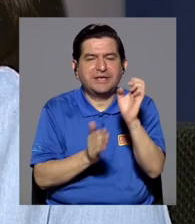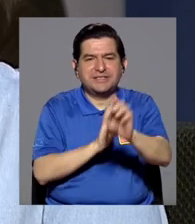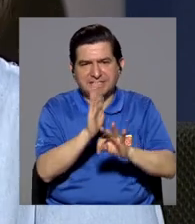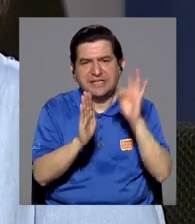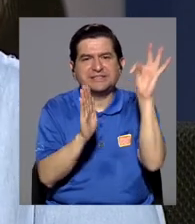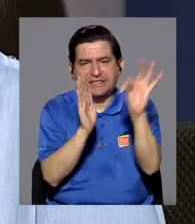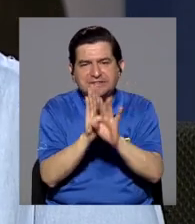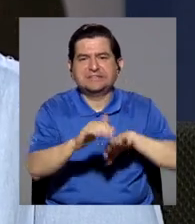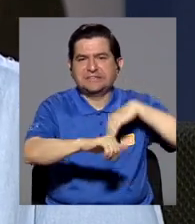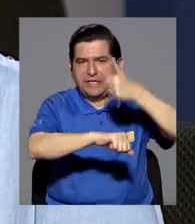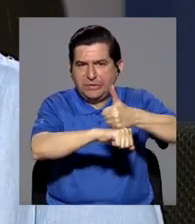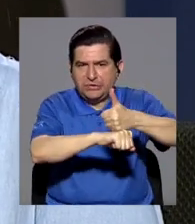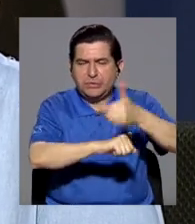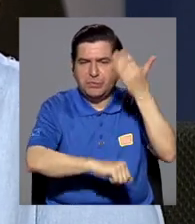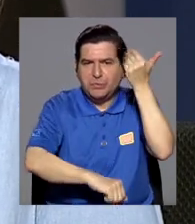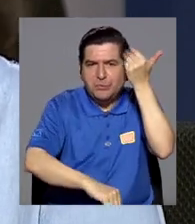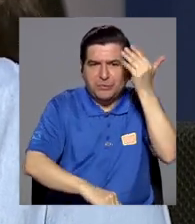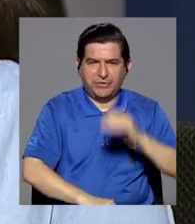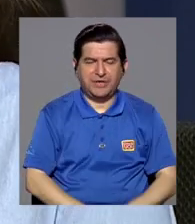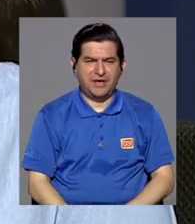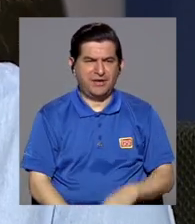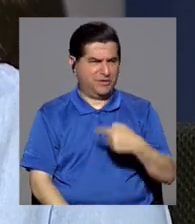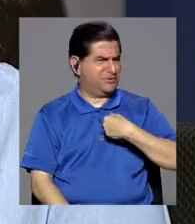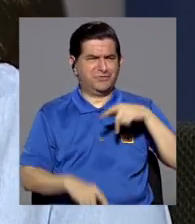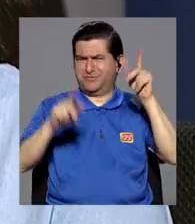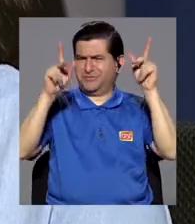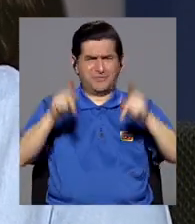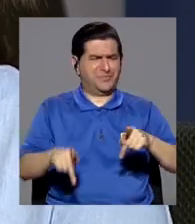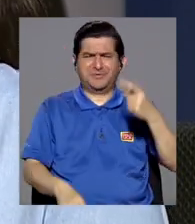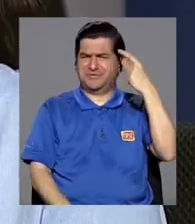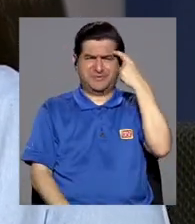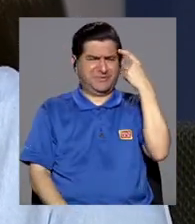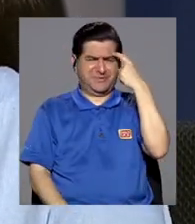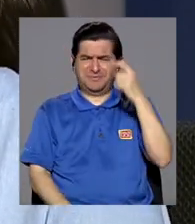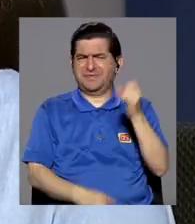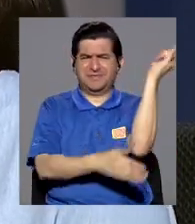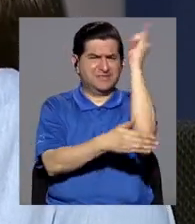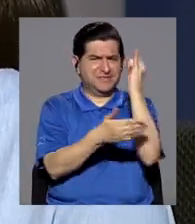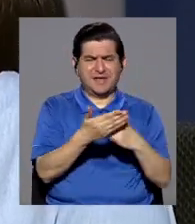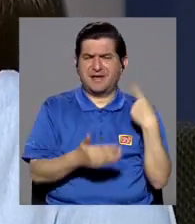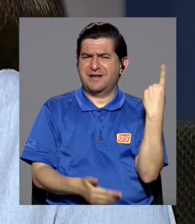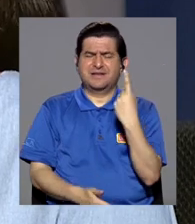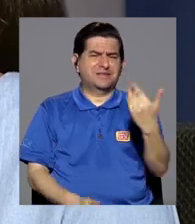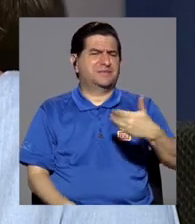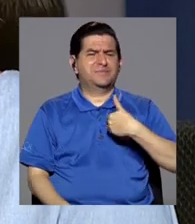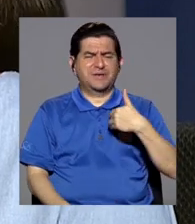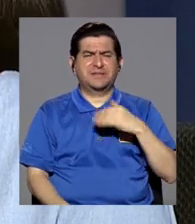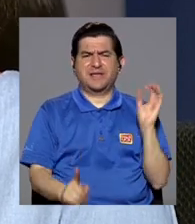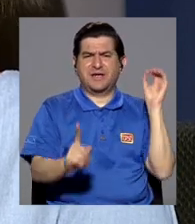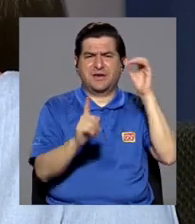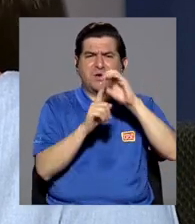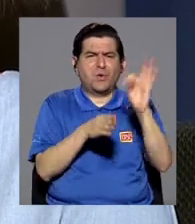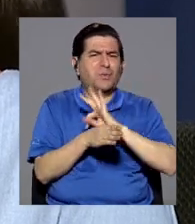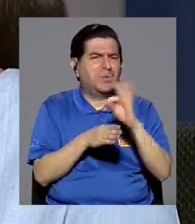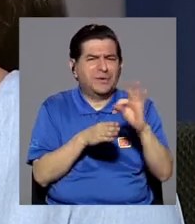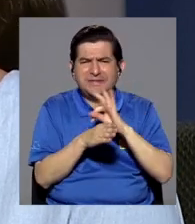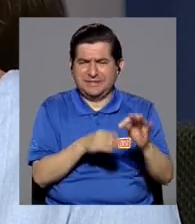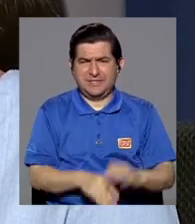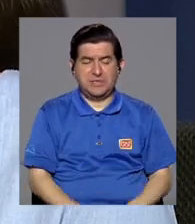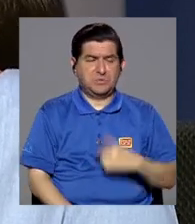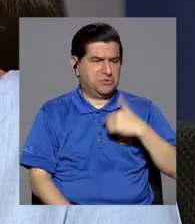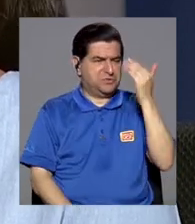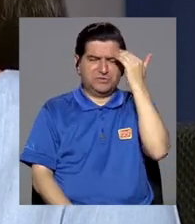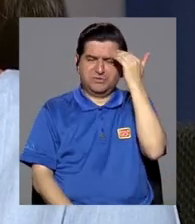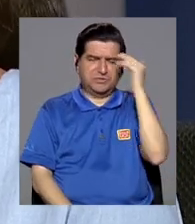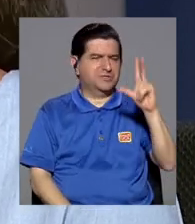estereotipos te voy a decir por qué porque yo no soy de las personas que piensan que el arte siempre tiene un objetivo terapéutico sé